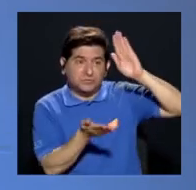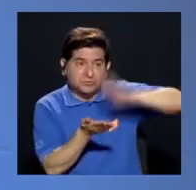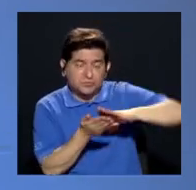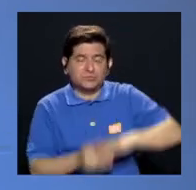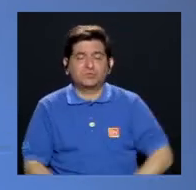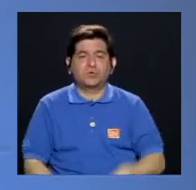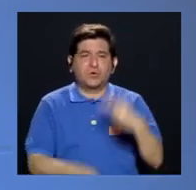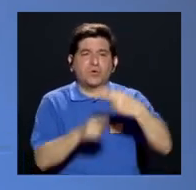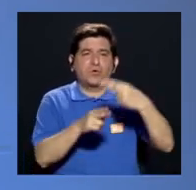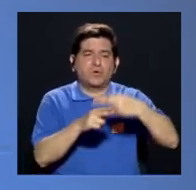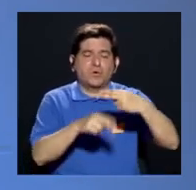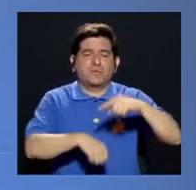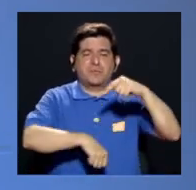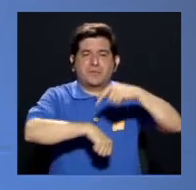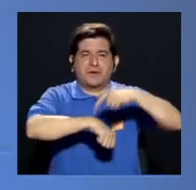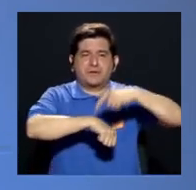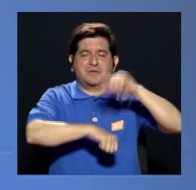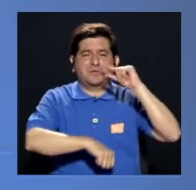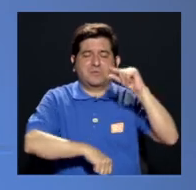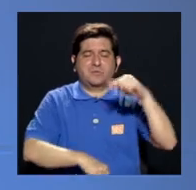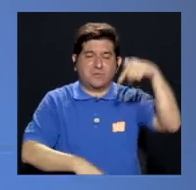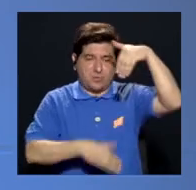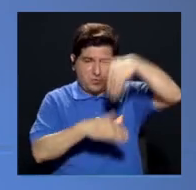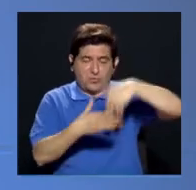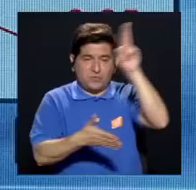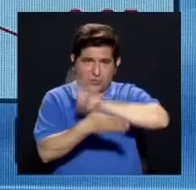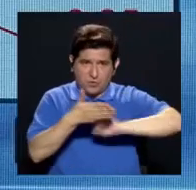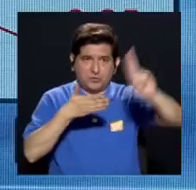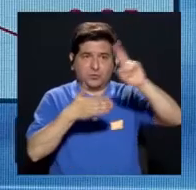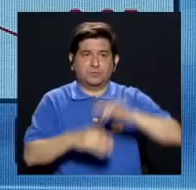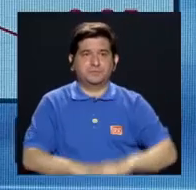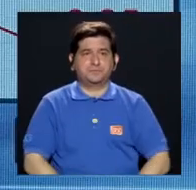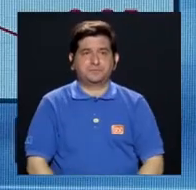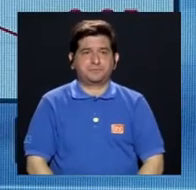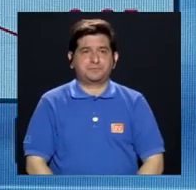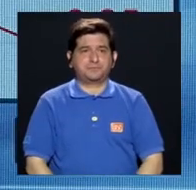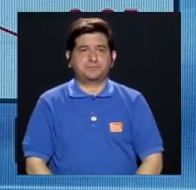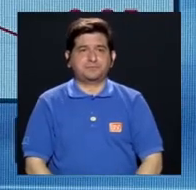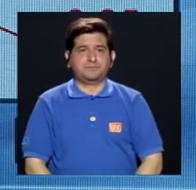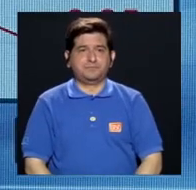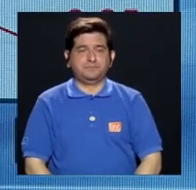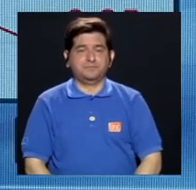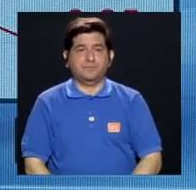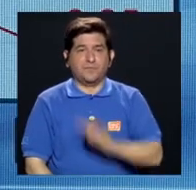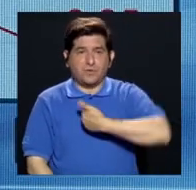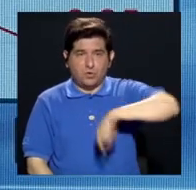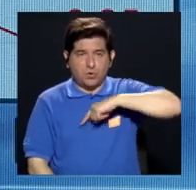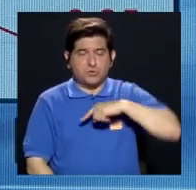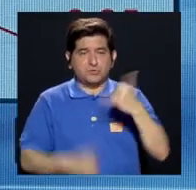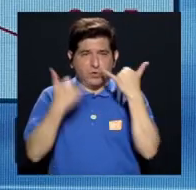el interinazgo en nuestra universidad. Lo